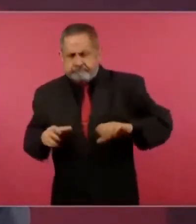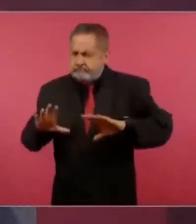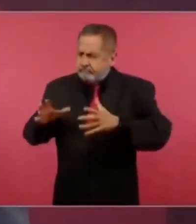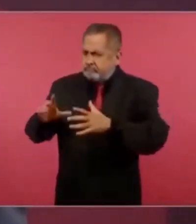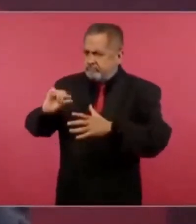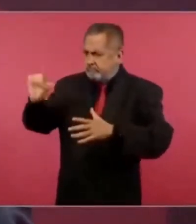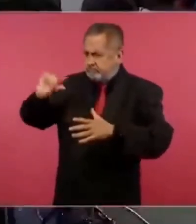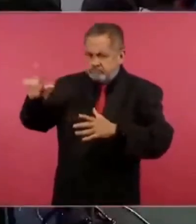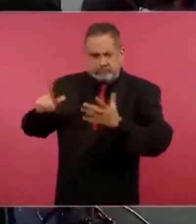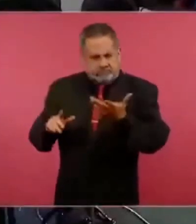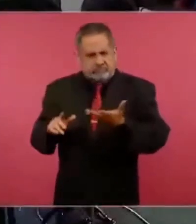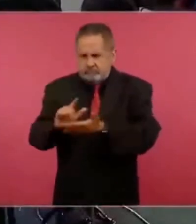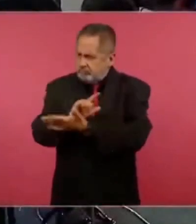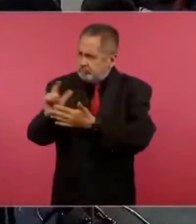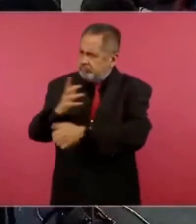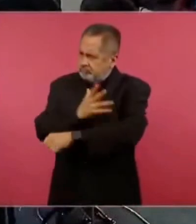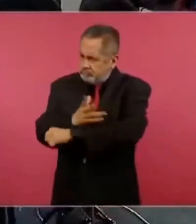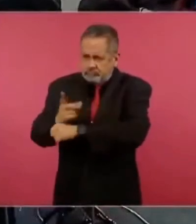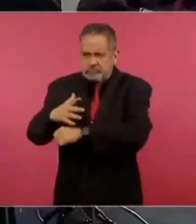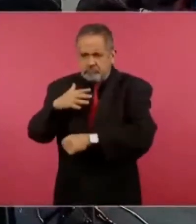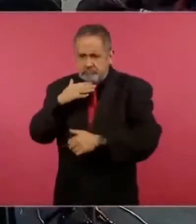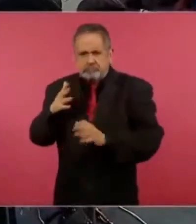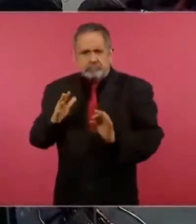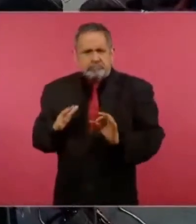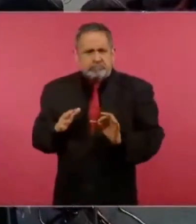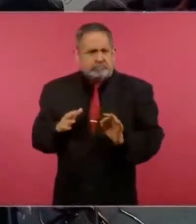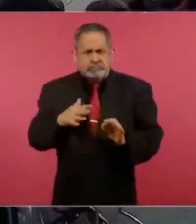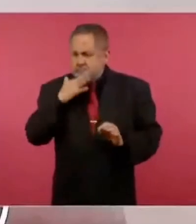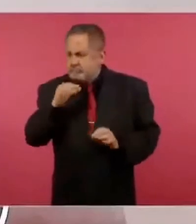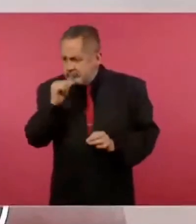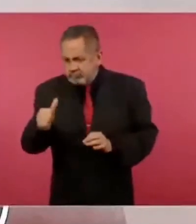que siempre existe una frontera.